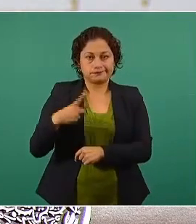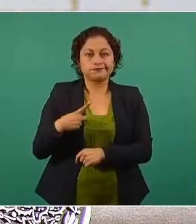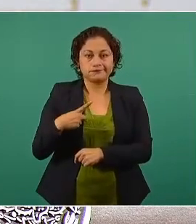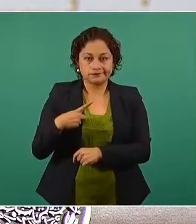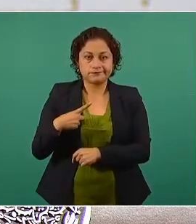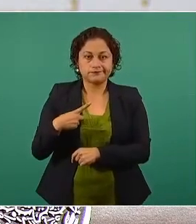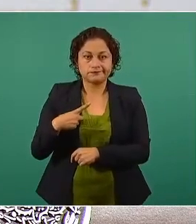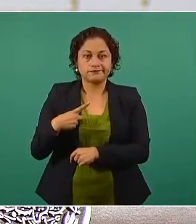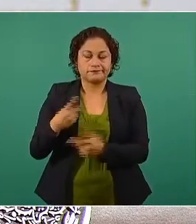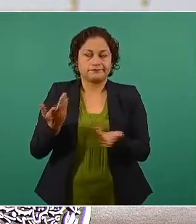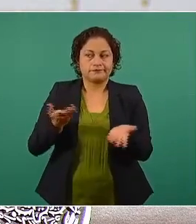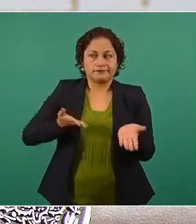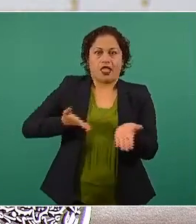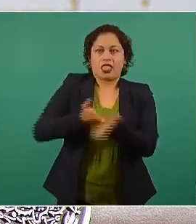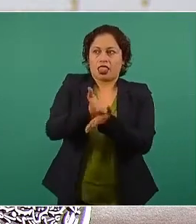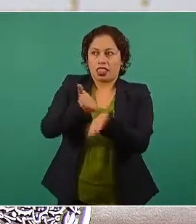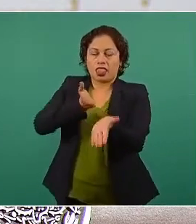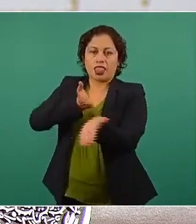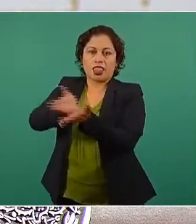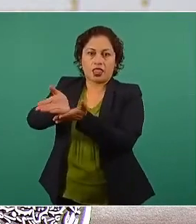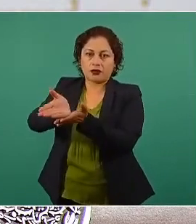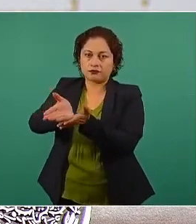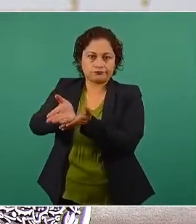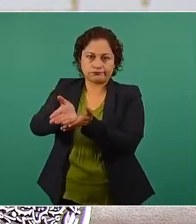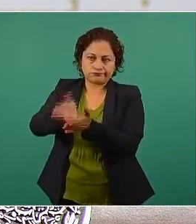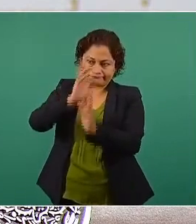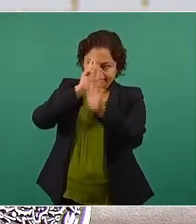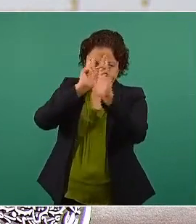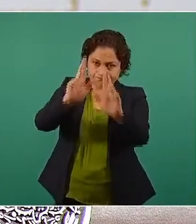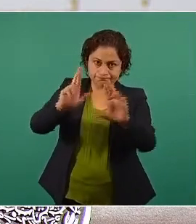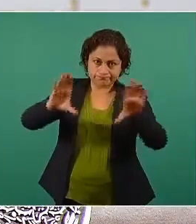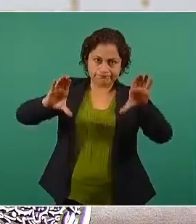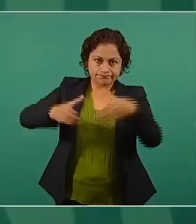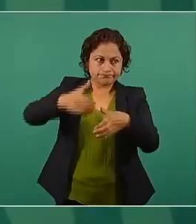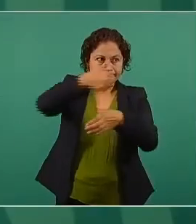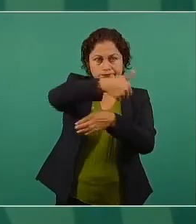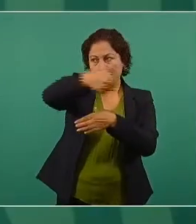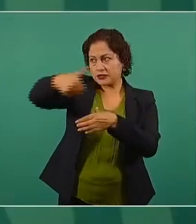de la no intervención, de la autodeterminación de los pueblos.